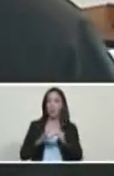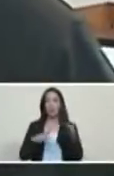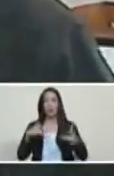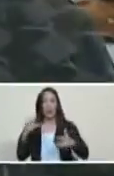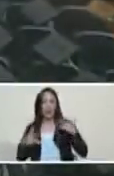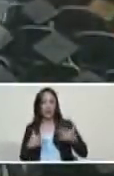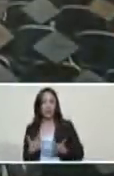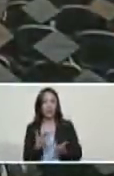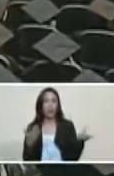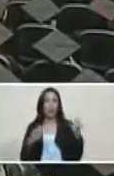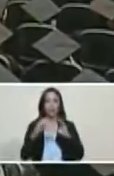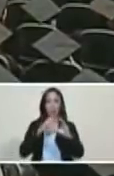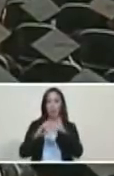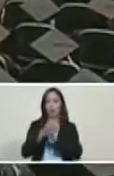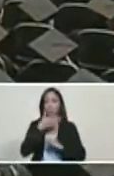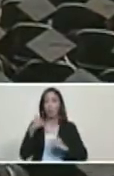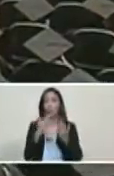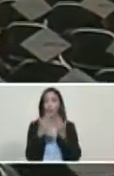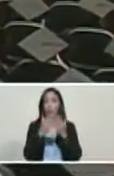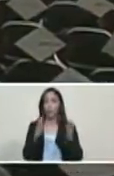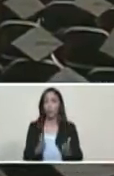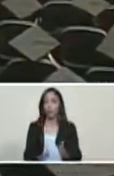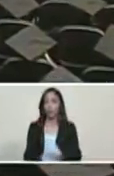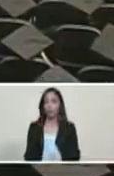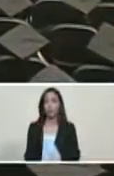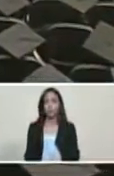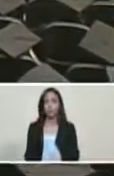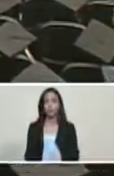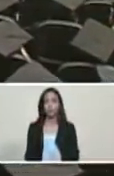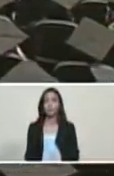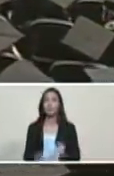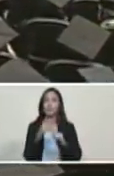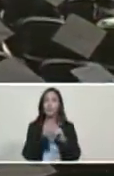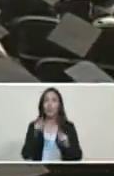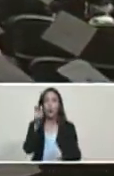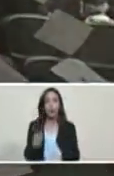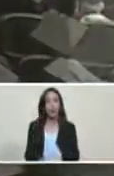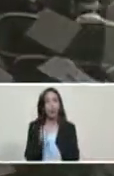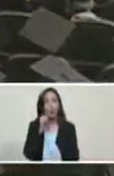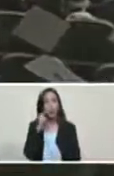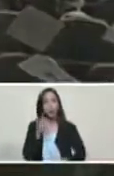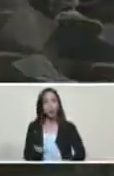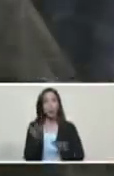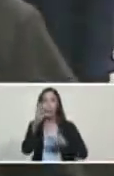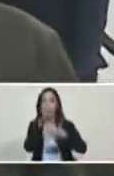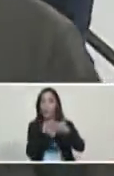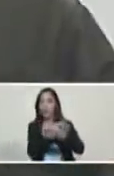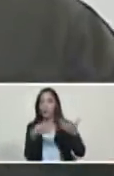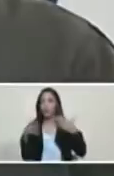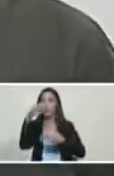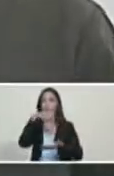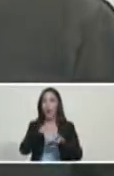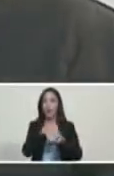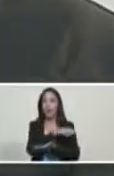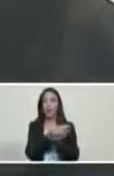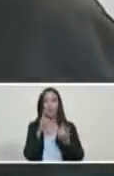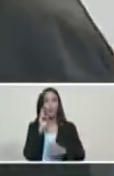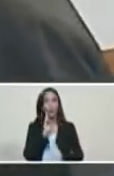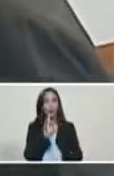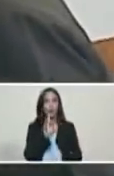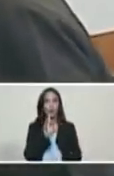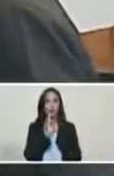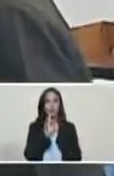con mejor comunicación con todos sus alumnos. Ángel Manuel Quiroz Sánchez, mención matemática del Estado Bolívar.